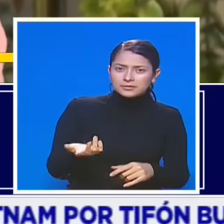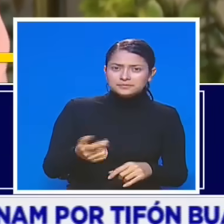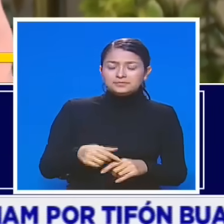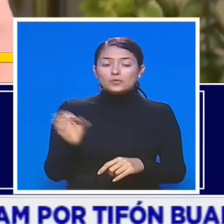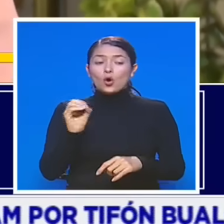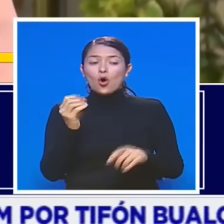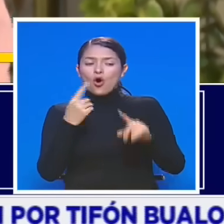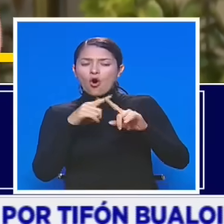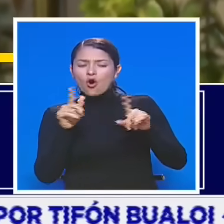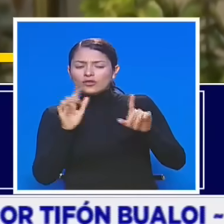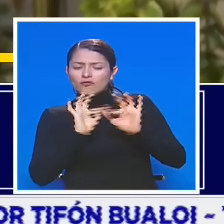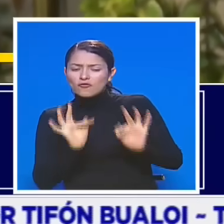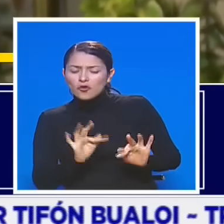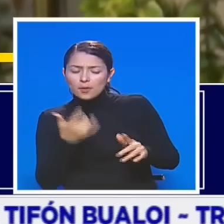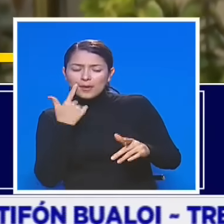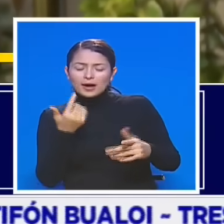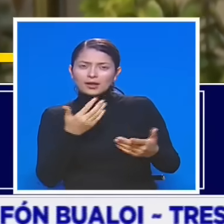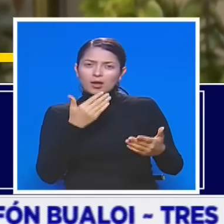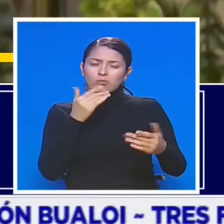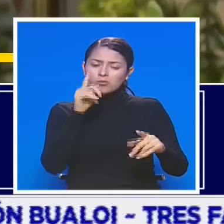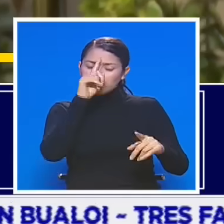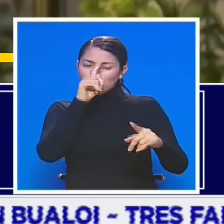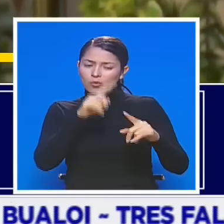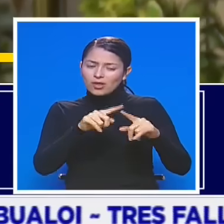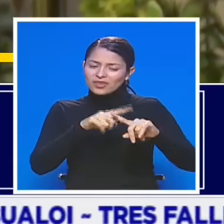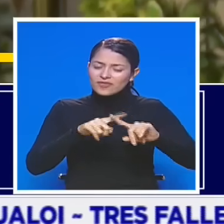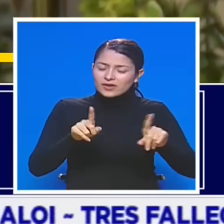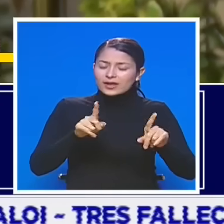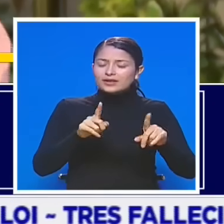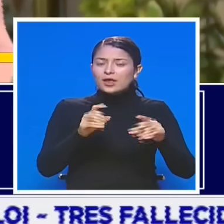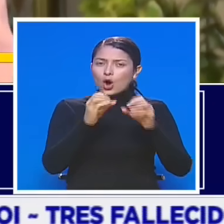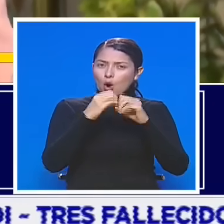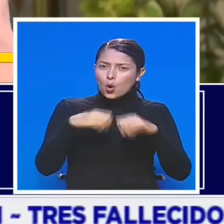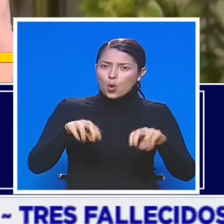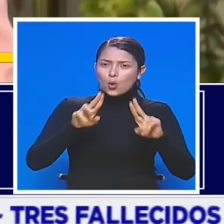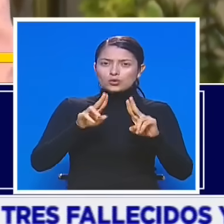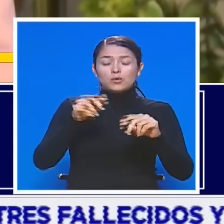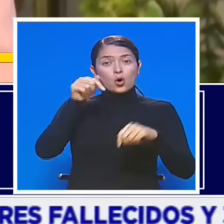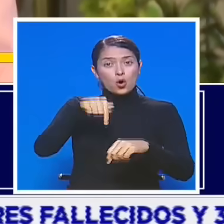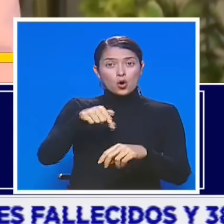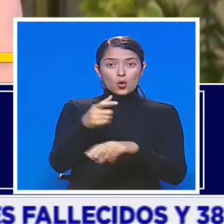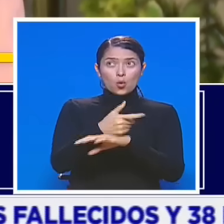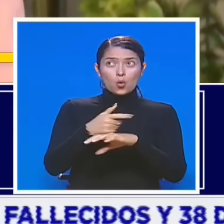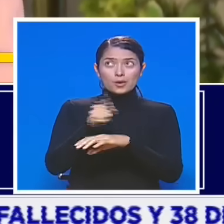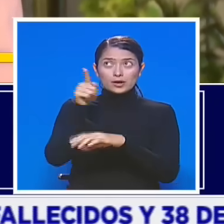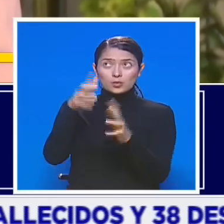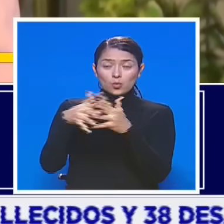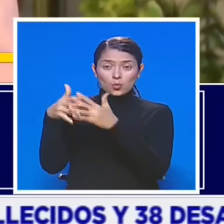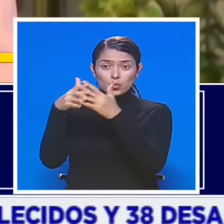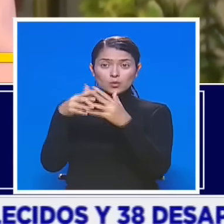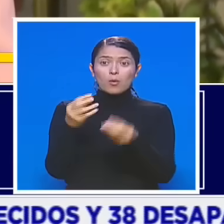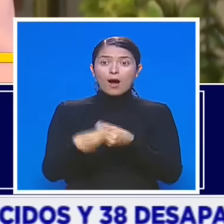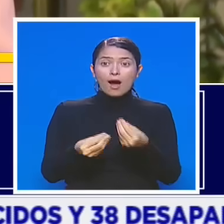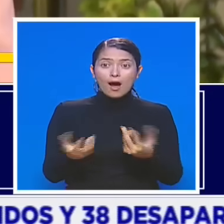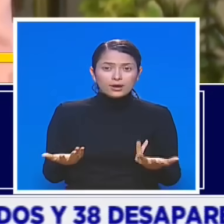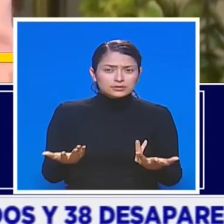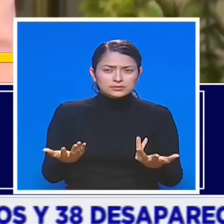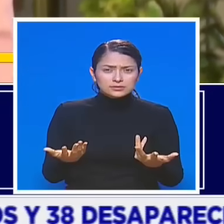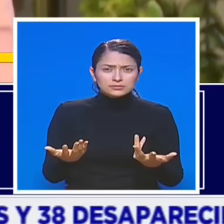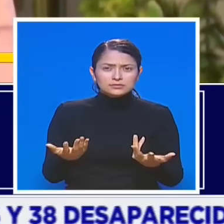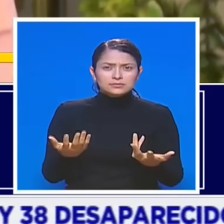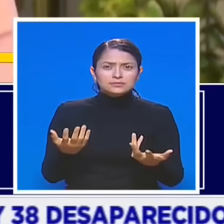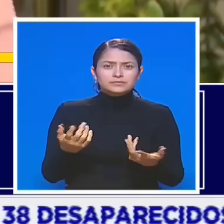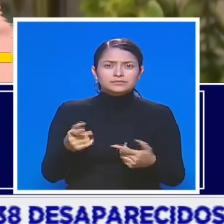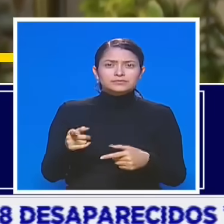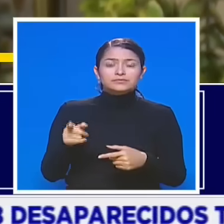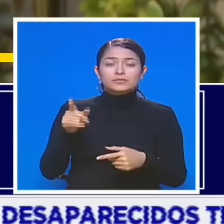forma incompatible con los propósitos de las Naciones Unidas. Lo que hoy hace el gobierno de los Estados Unidos, el señor